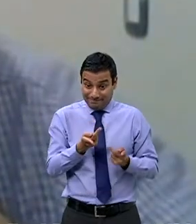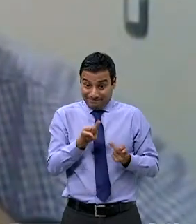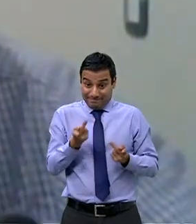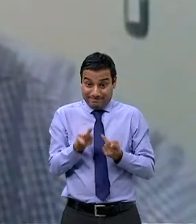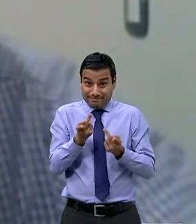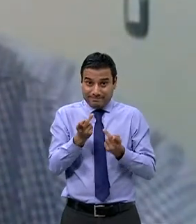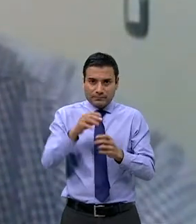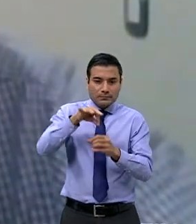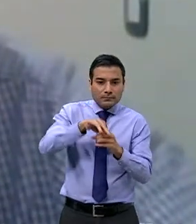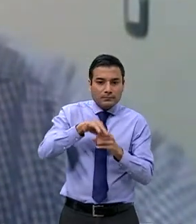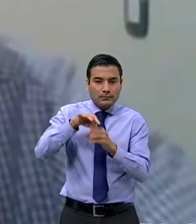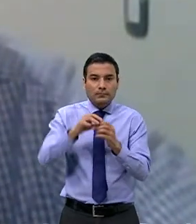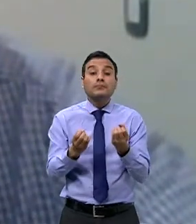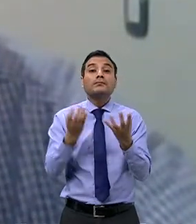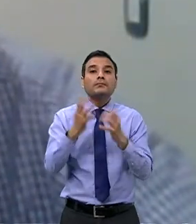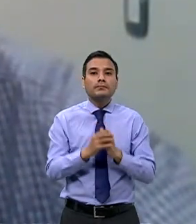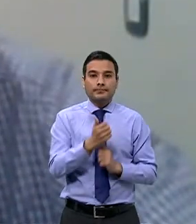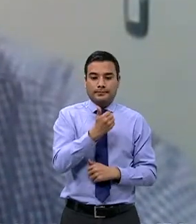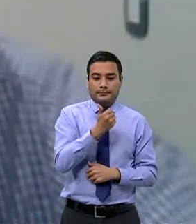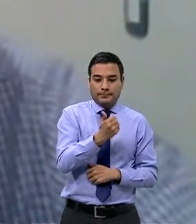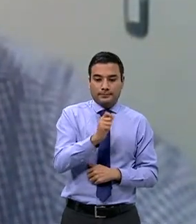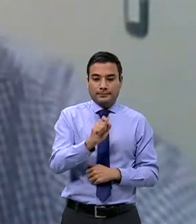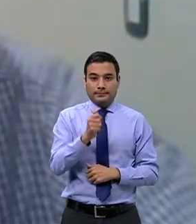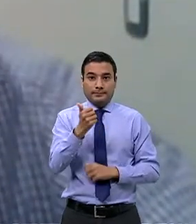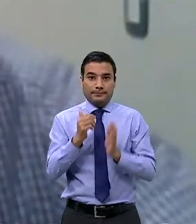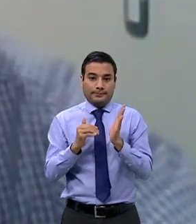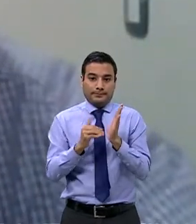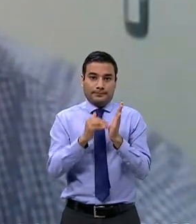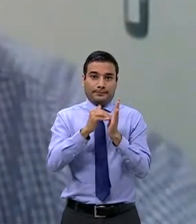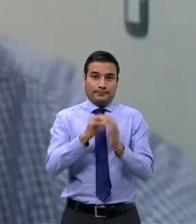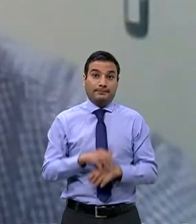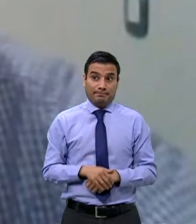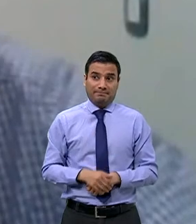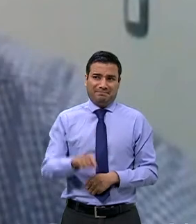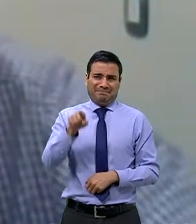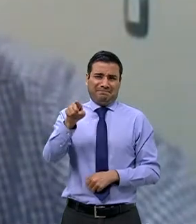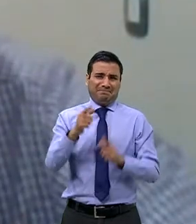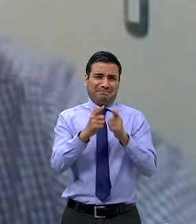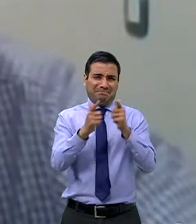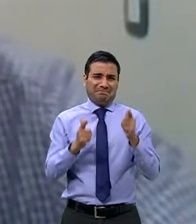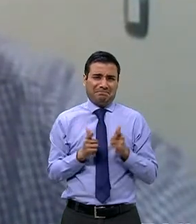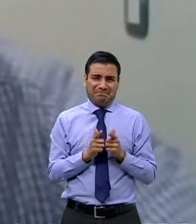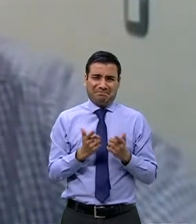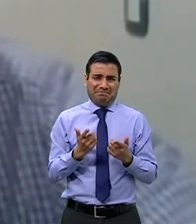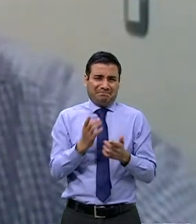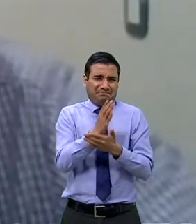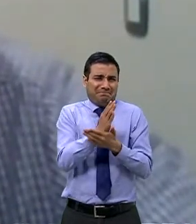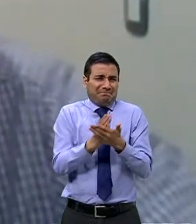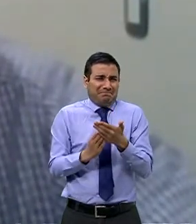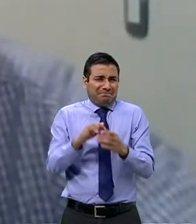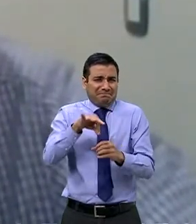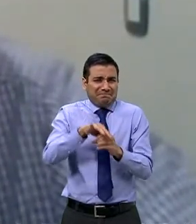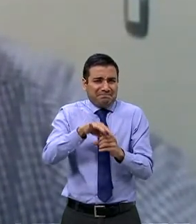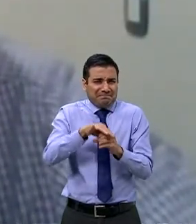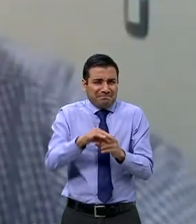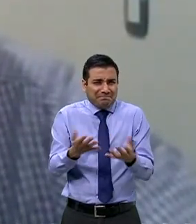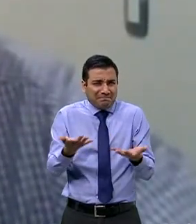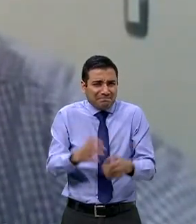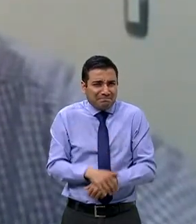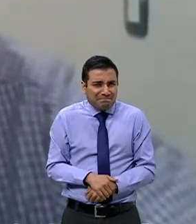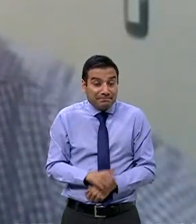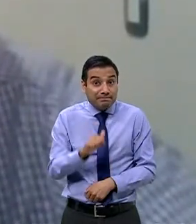tener 6 puntos 6 millones de votos estuvieron la mitad de los votos de la gente que ayer